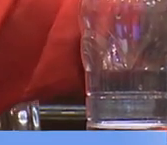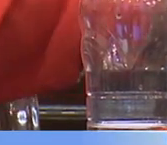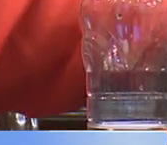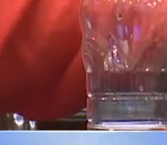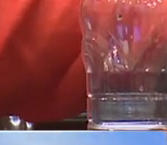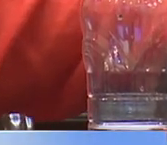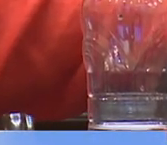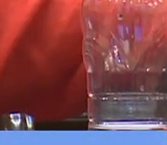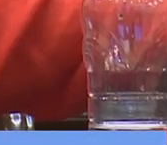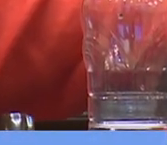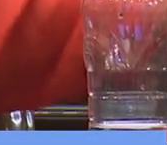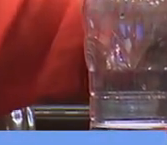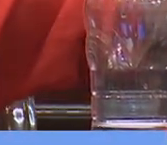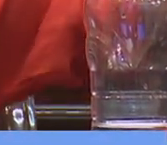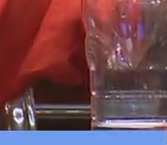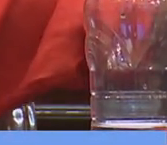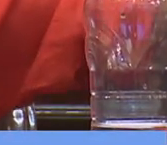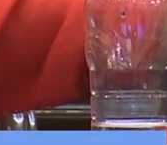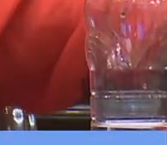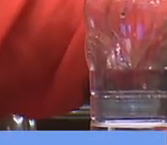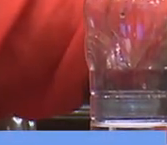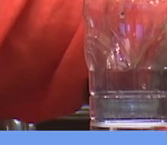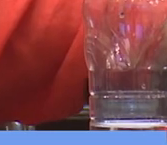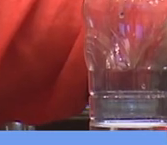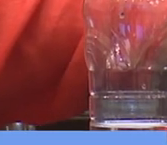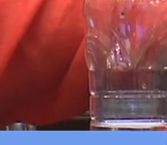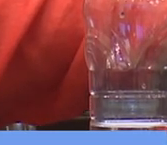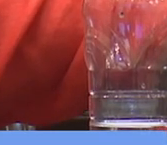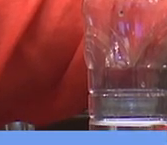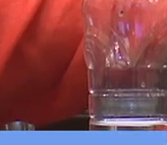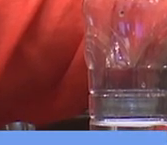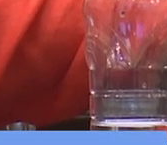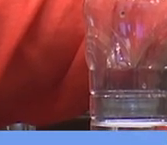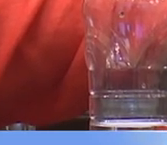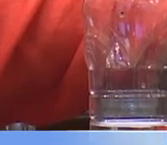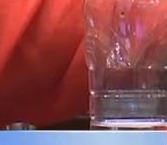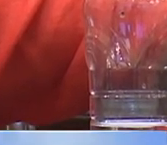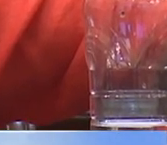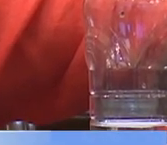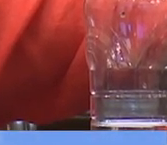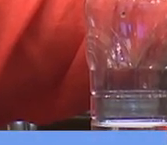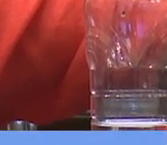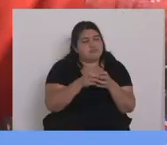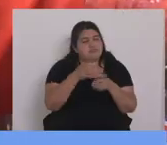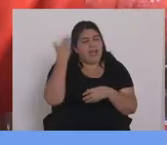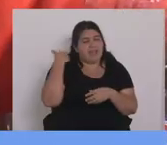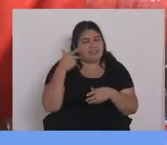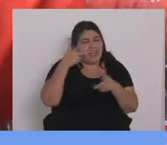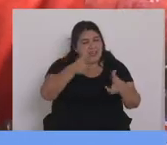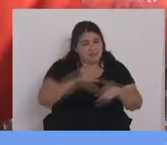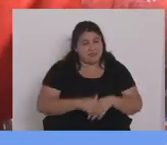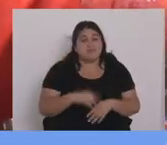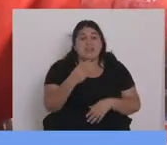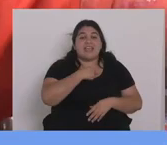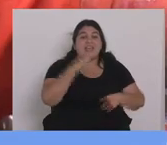Pero les quiero, porque ha sido reiterado en sus intervenciones este tema, y la verdad que les quiero